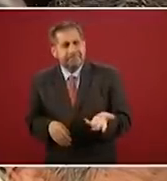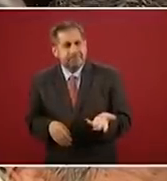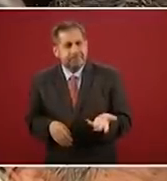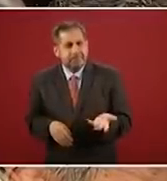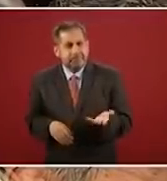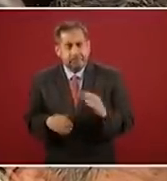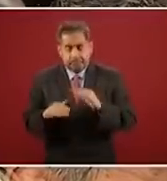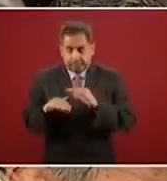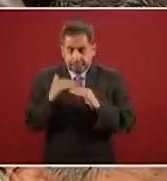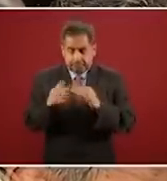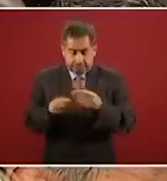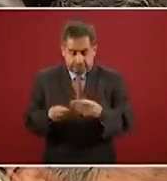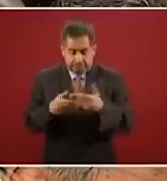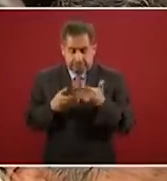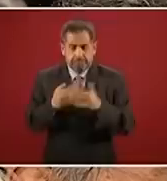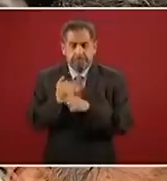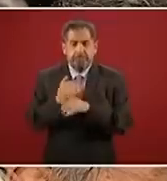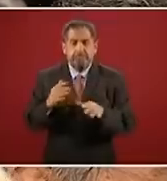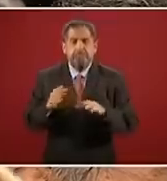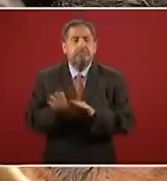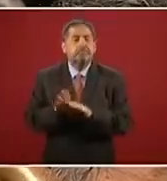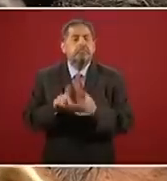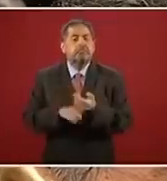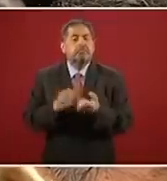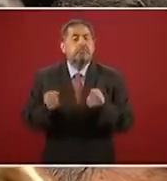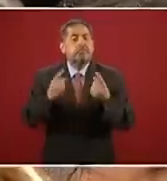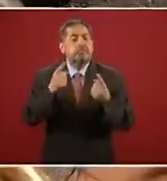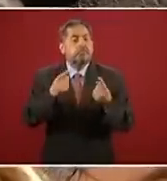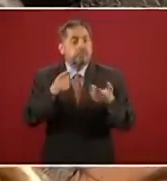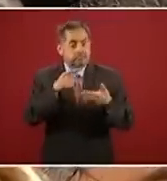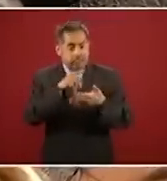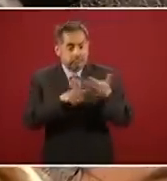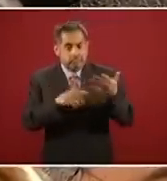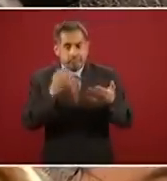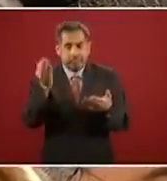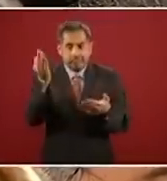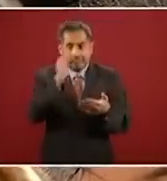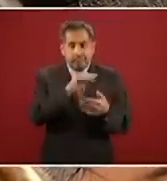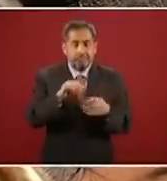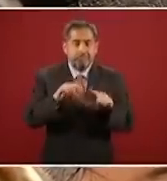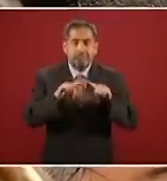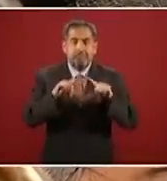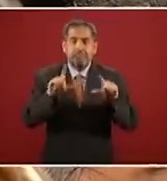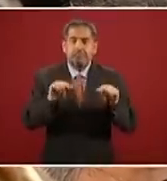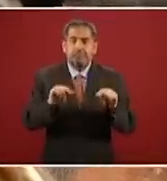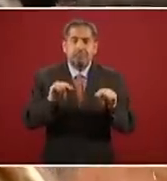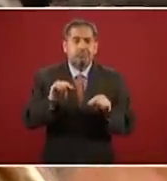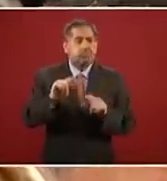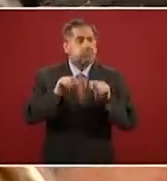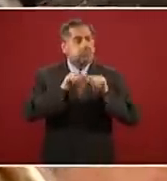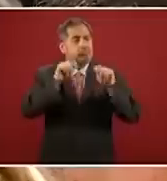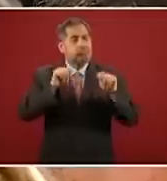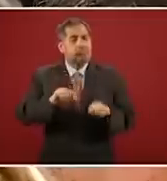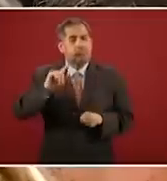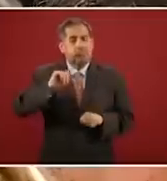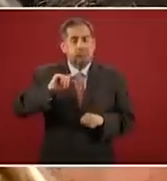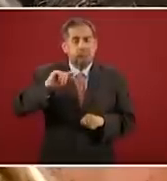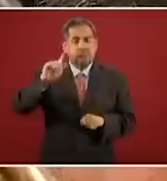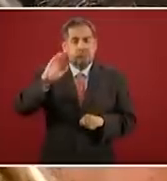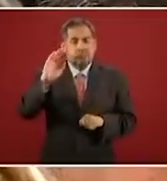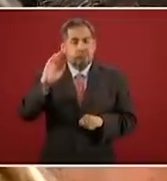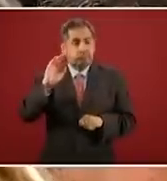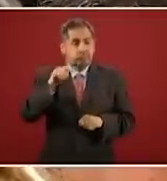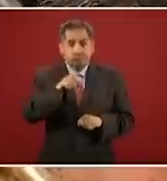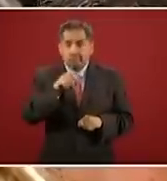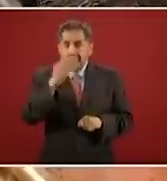han hecho llegar información, hay hasta falsificación de cédulas profesionales. Aquí tengo un reporte